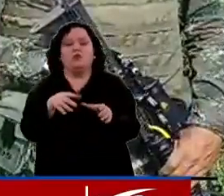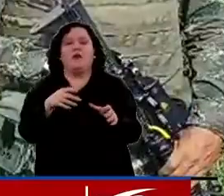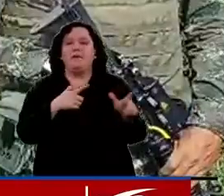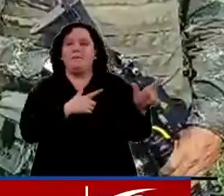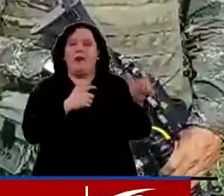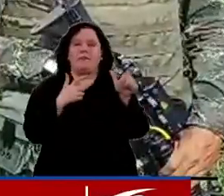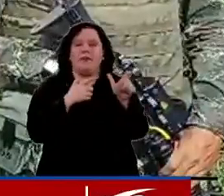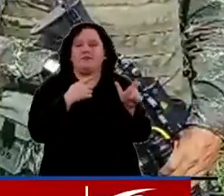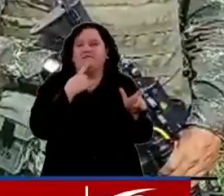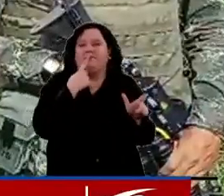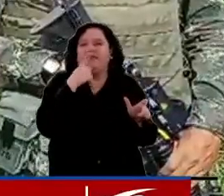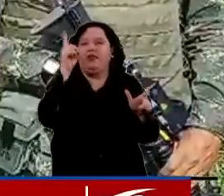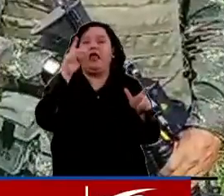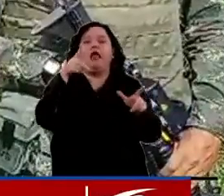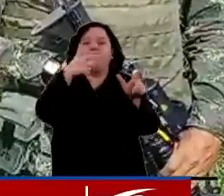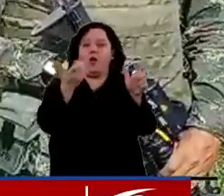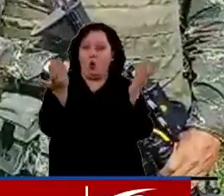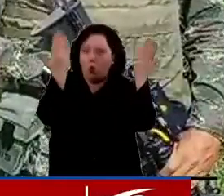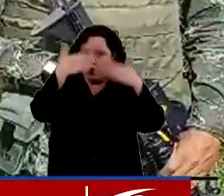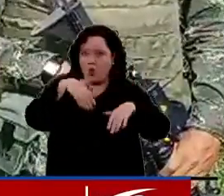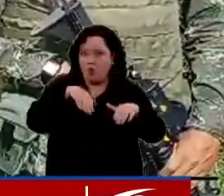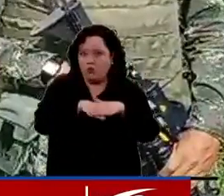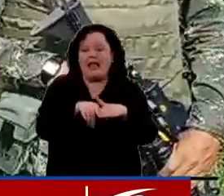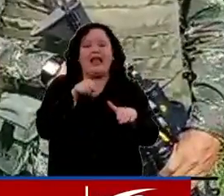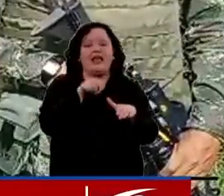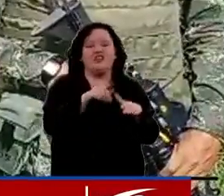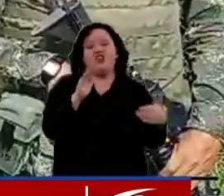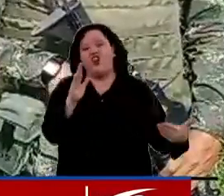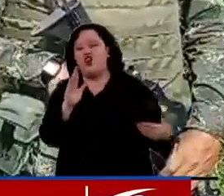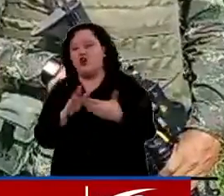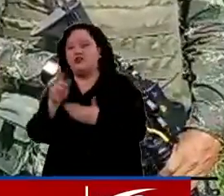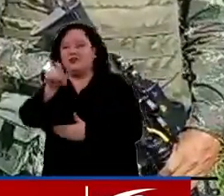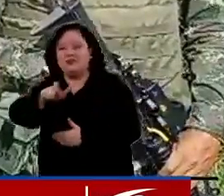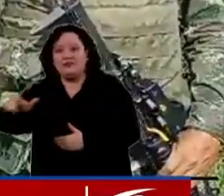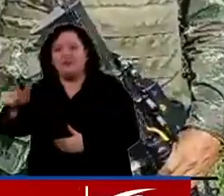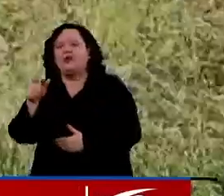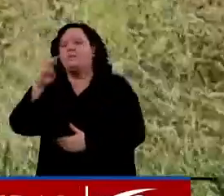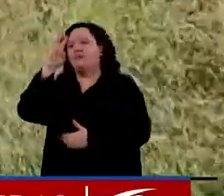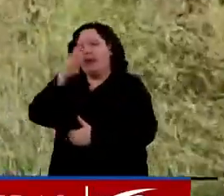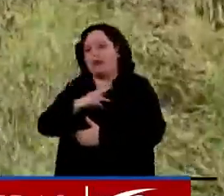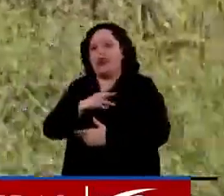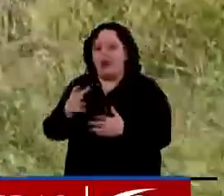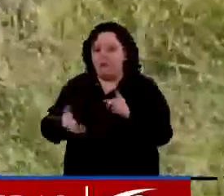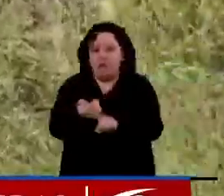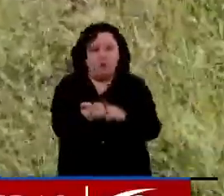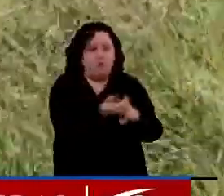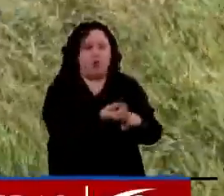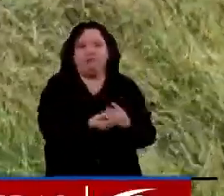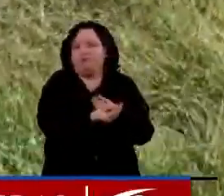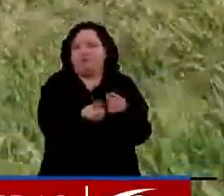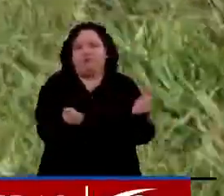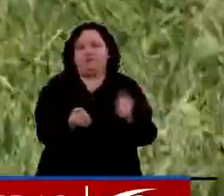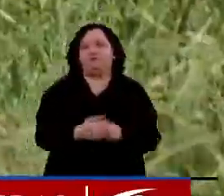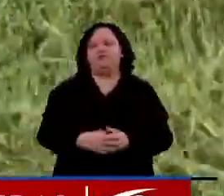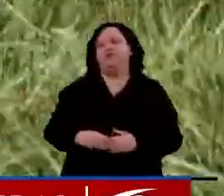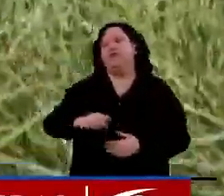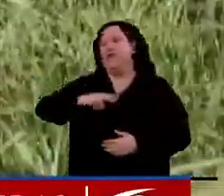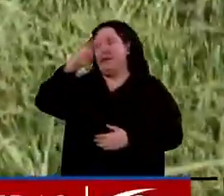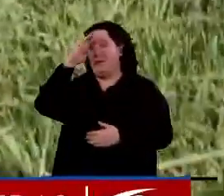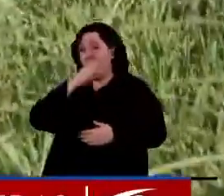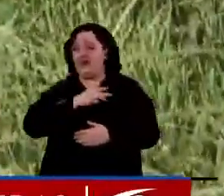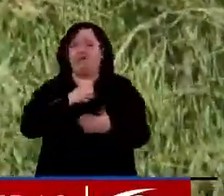no convencionales con las que pretendían atacar a la población y las propias tropas. El ejército aseguró que las operaciones